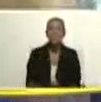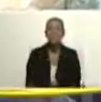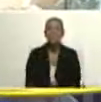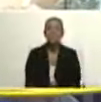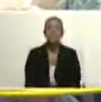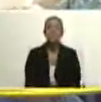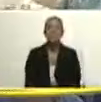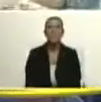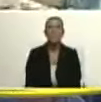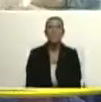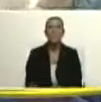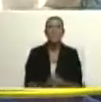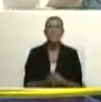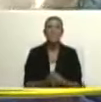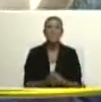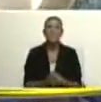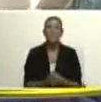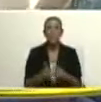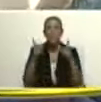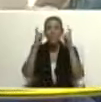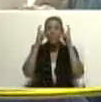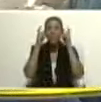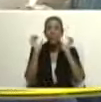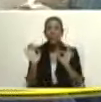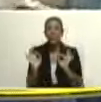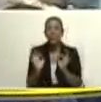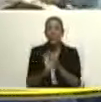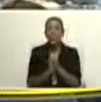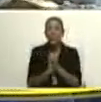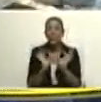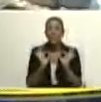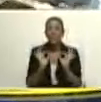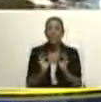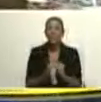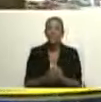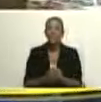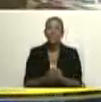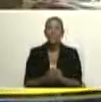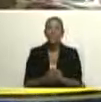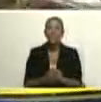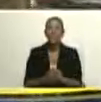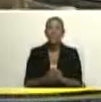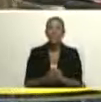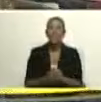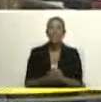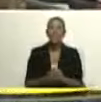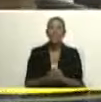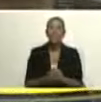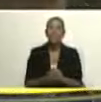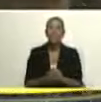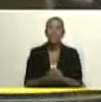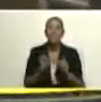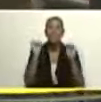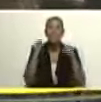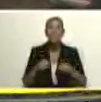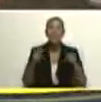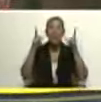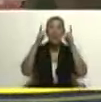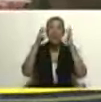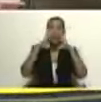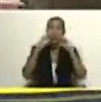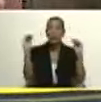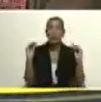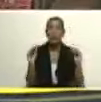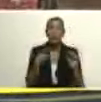Vente, vente, ponla aquí. Una foto, Cilita. Aquí sí salen. ¿Ah?